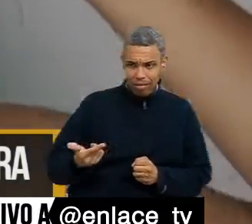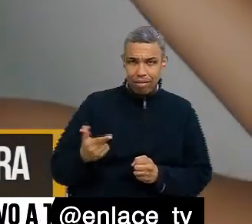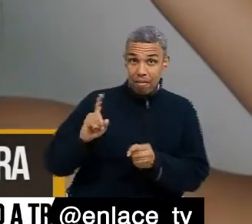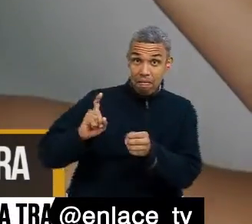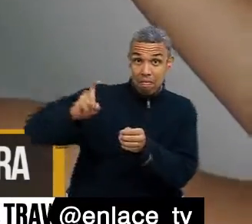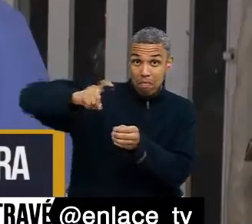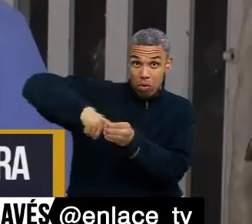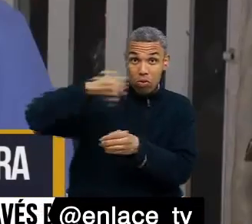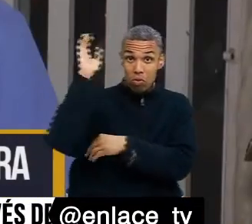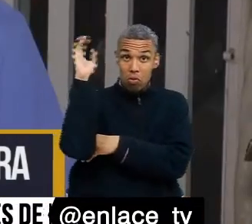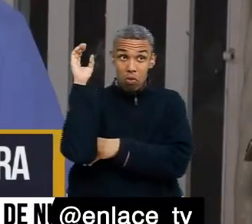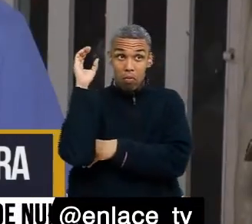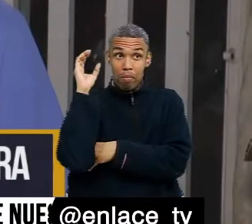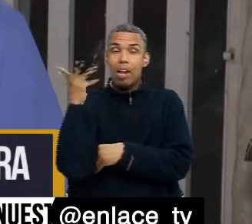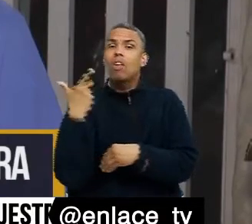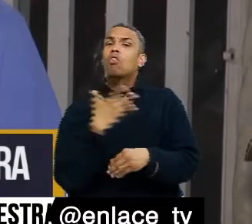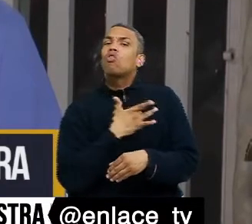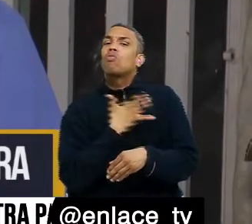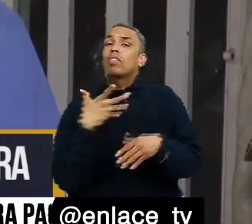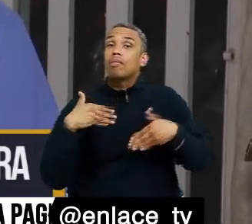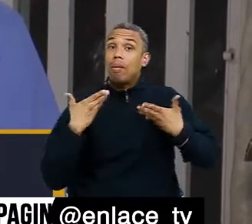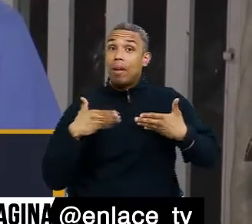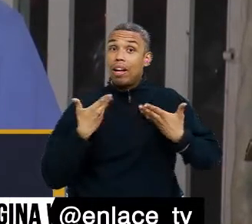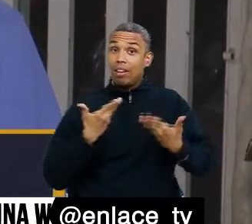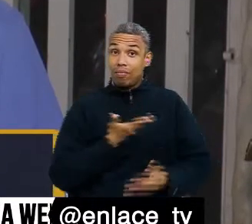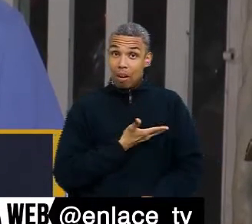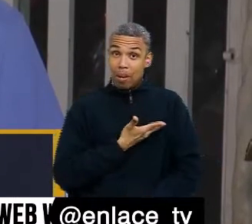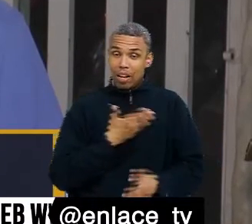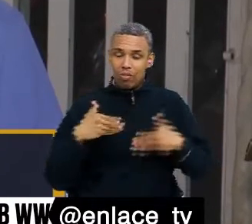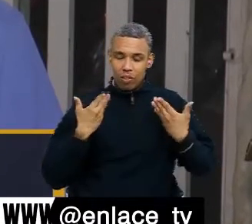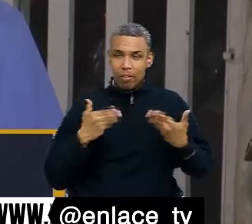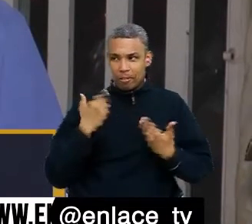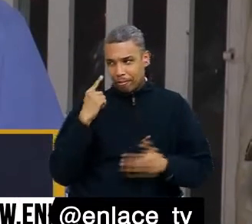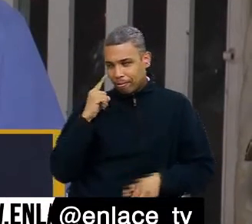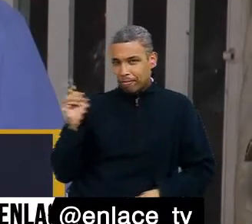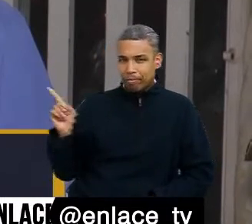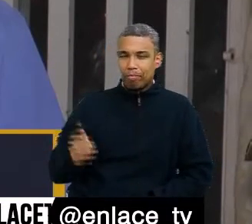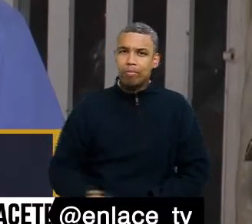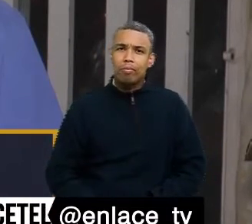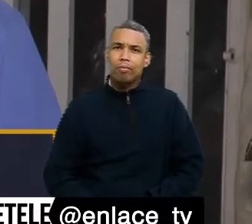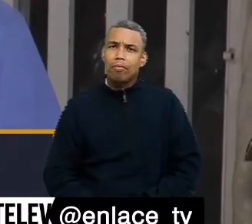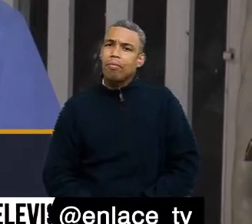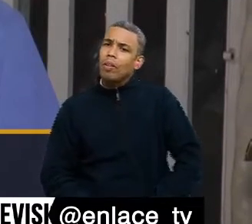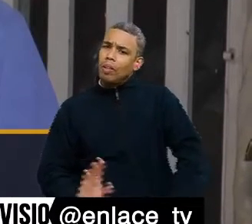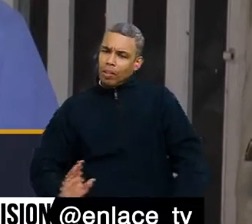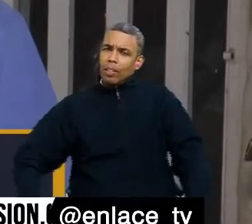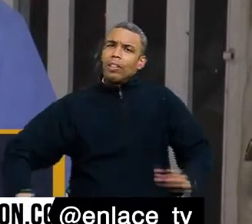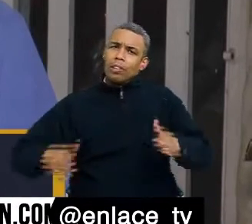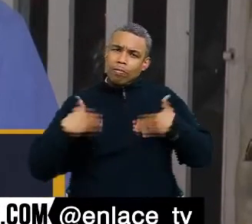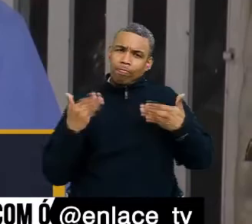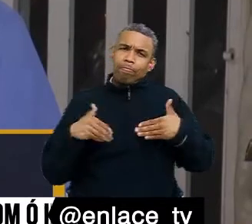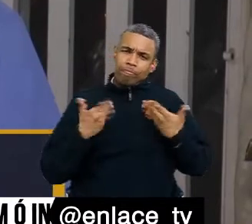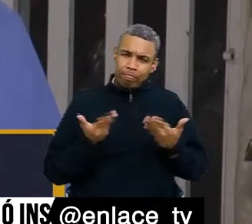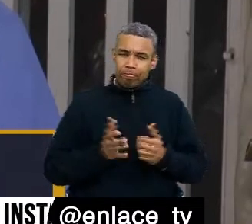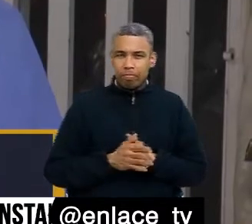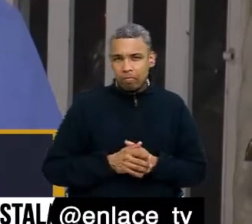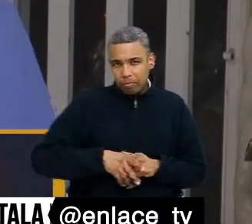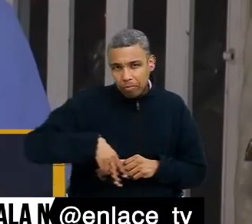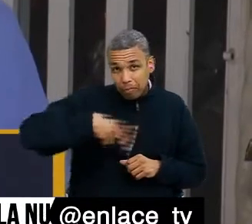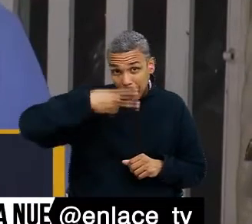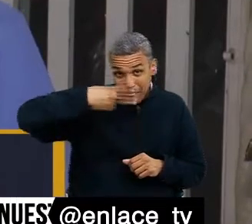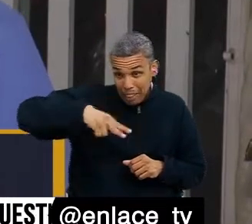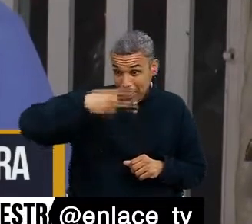suramericana. Porque uno como madre se proyecta y lo mejor que uno le puede dejar a los hijos es